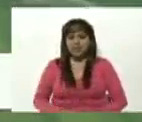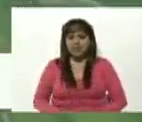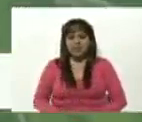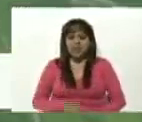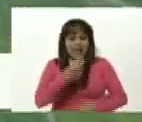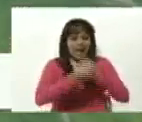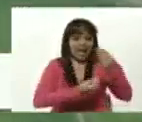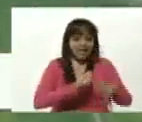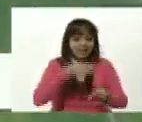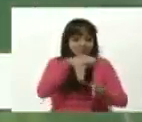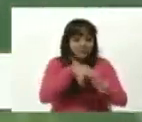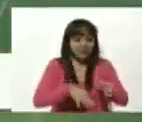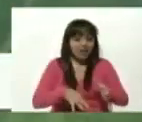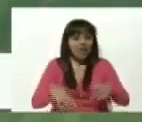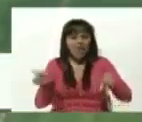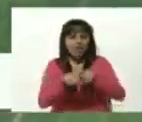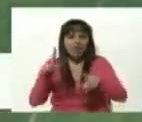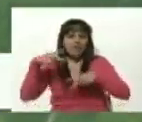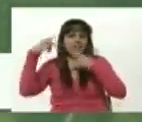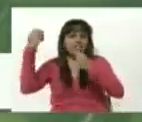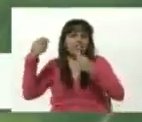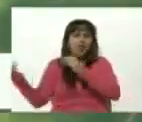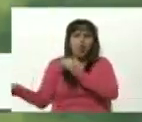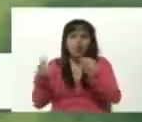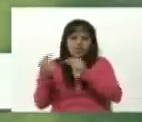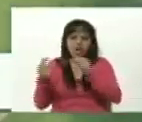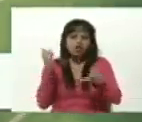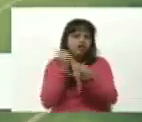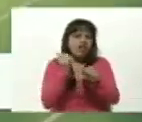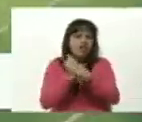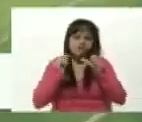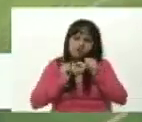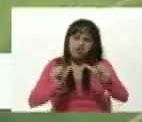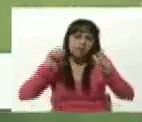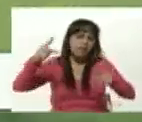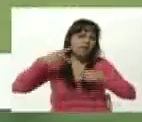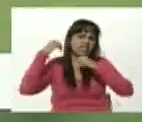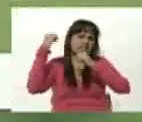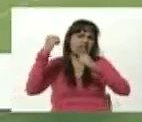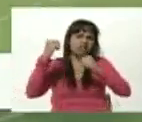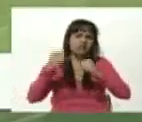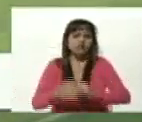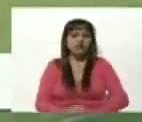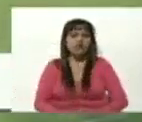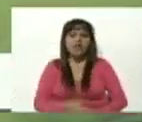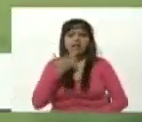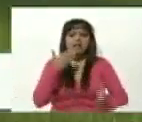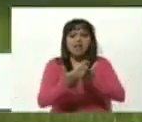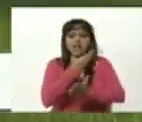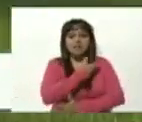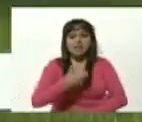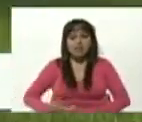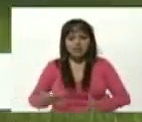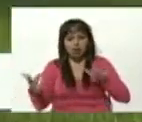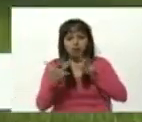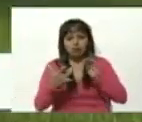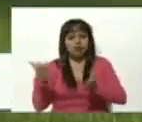vencer. Con el diálogo y la producción seguiremos venciendo. No tenga la menor duda de eso. Gracias, presidente.